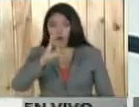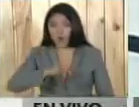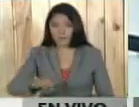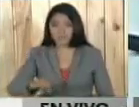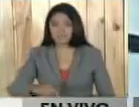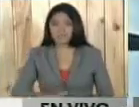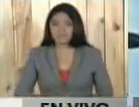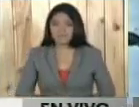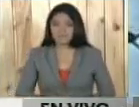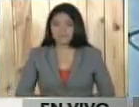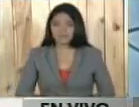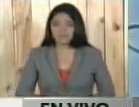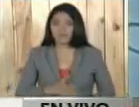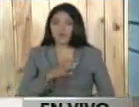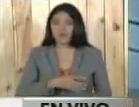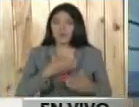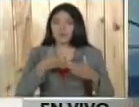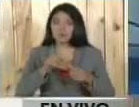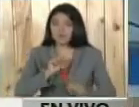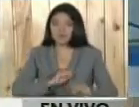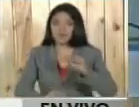Consejo de Defensa de la Nación,